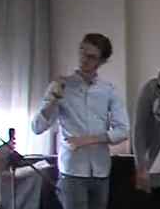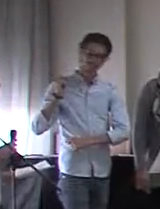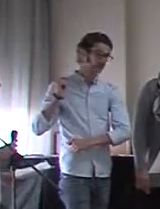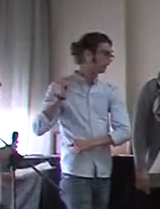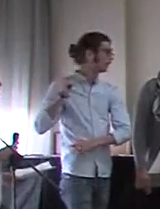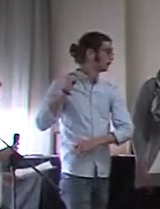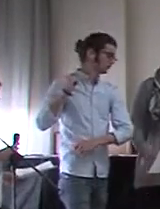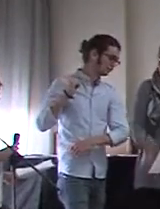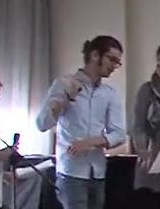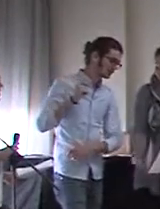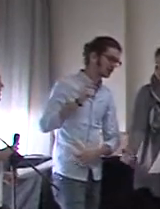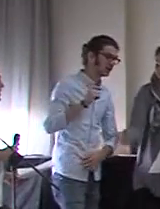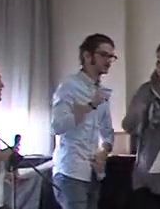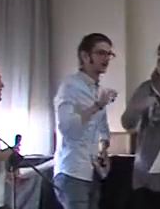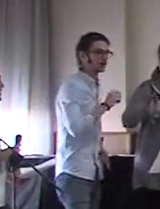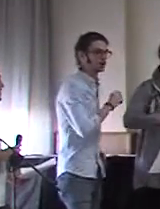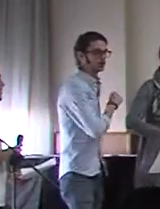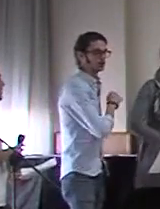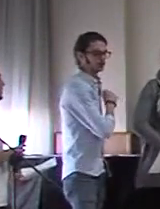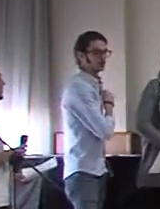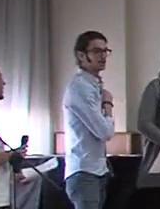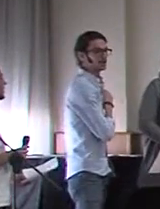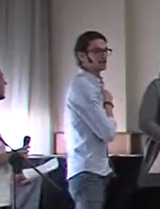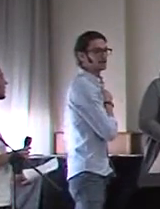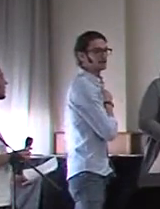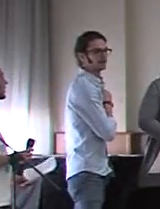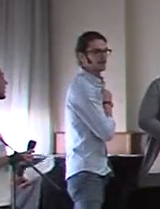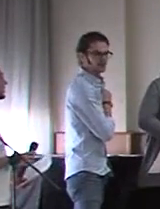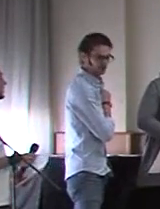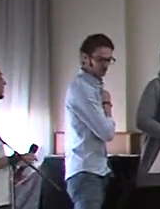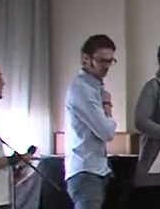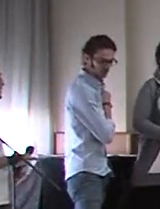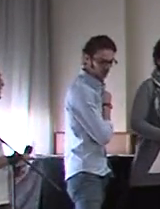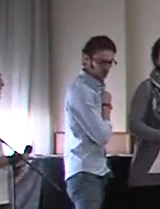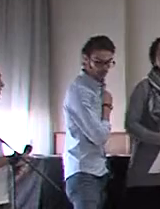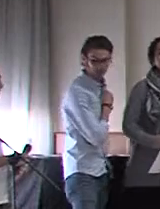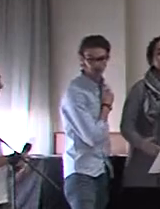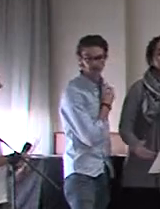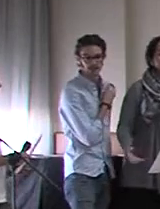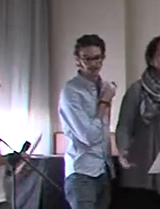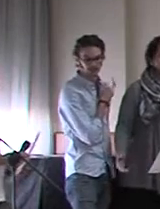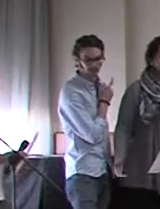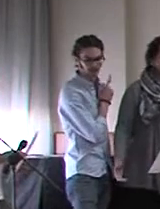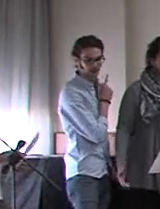gobierne. Pues en esa confianza digamos.